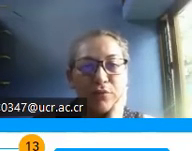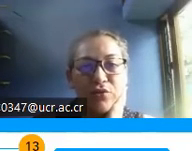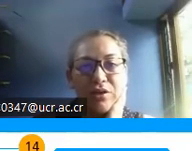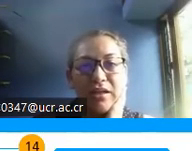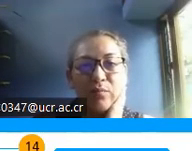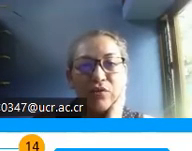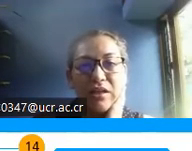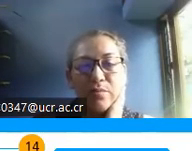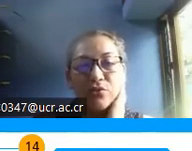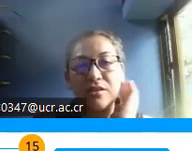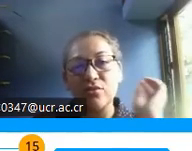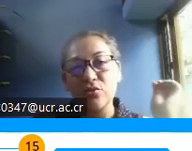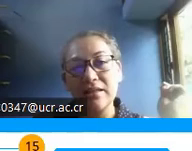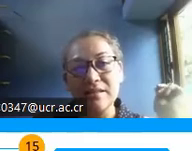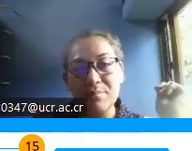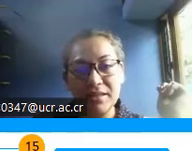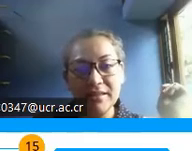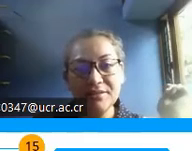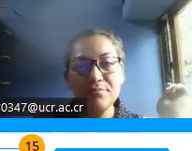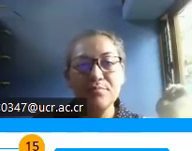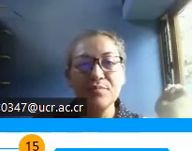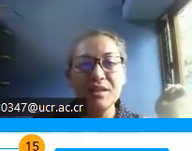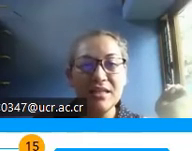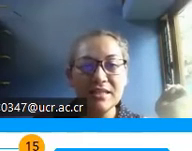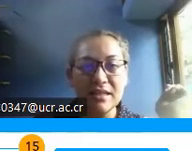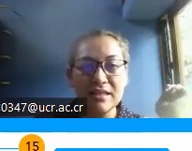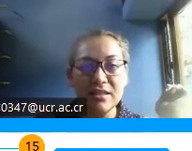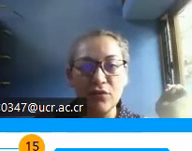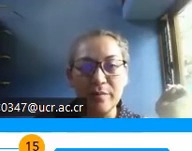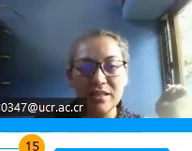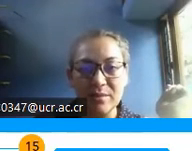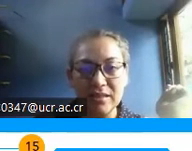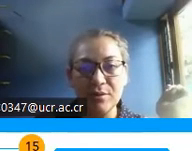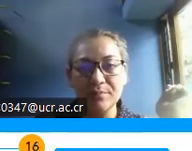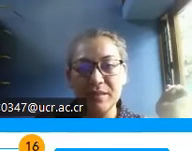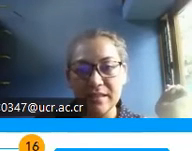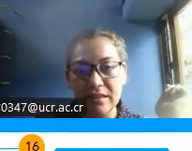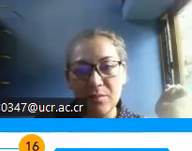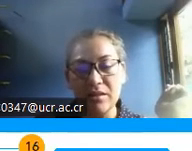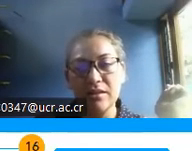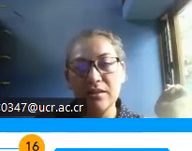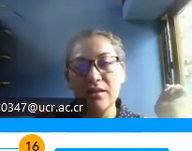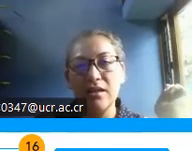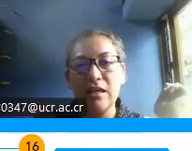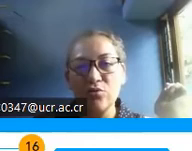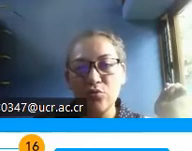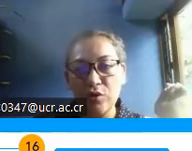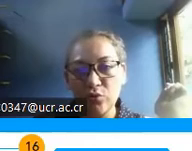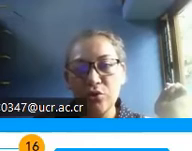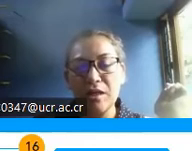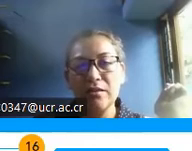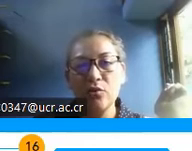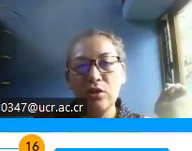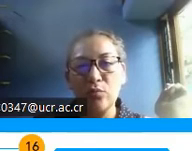una información que queremos que las personas estudiantes aprendan y se hace de forma llamativa. Exactamente. Es